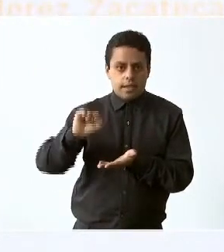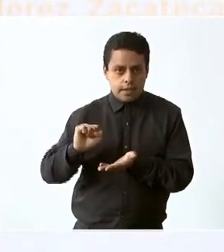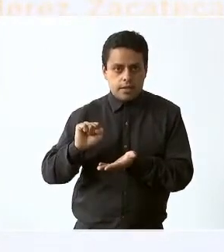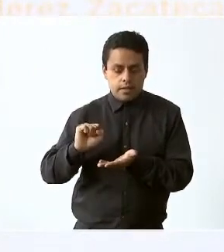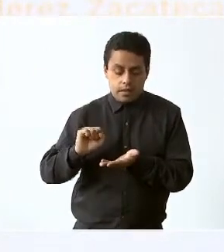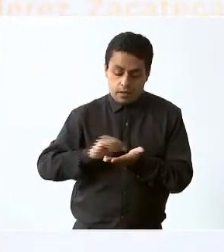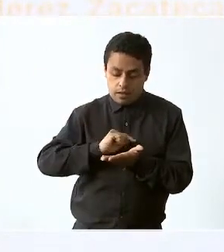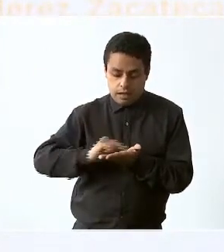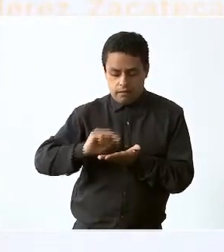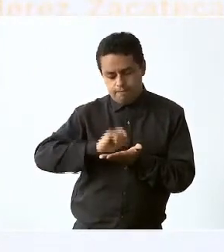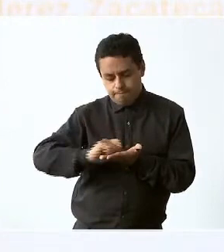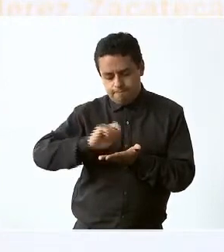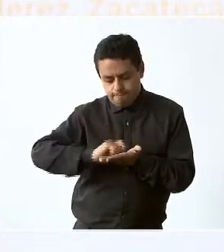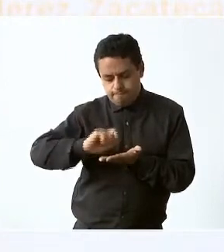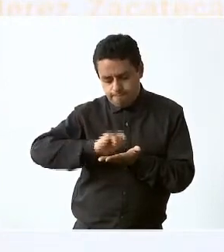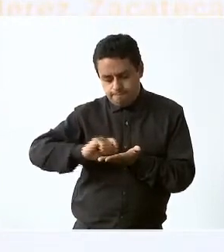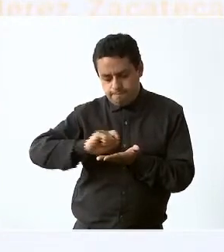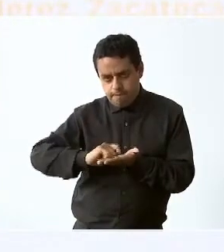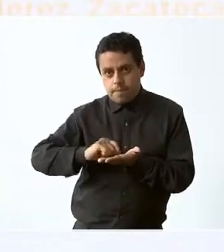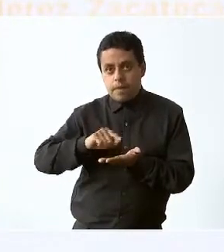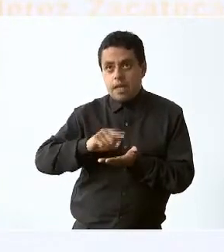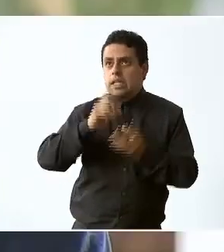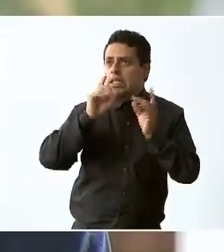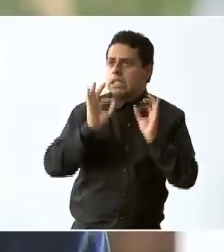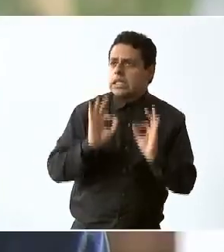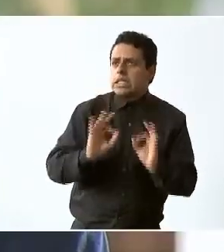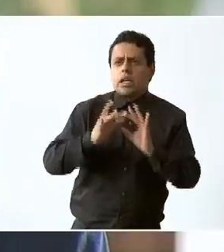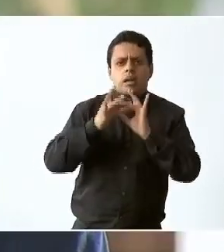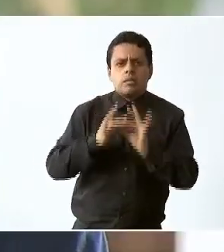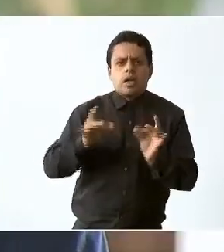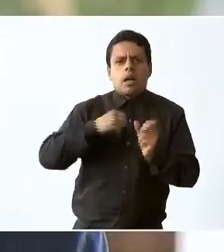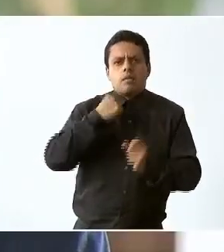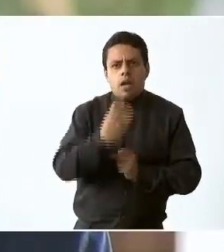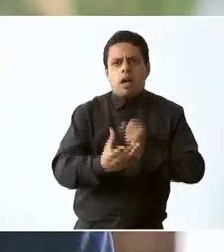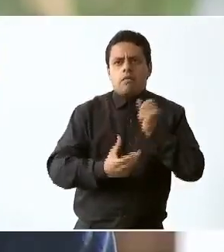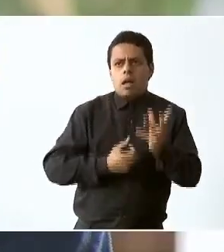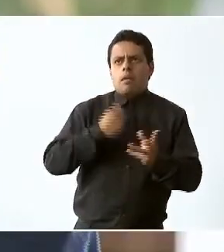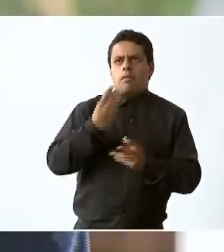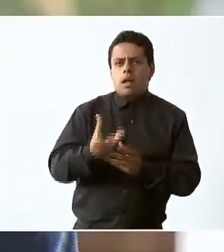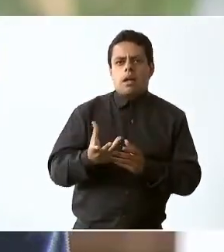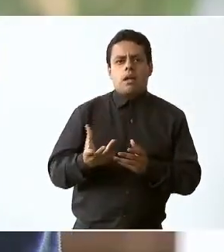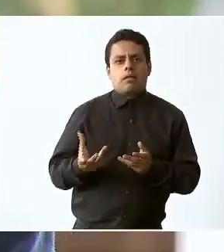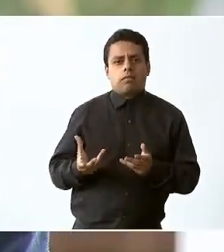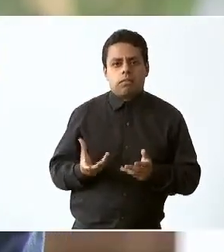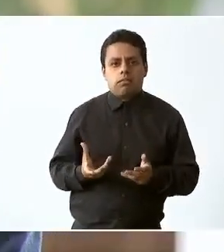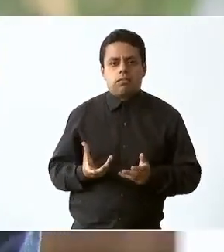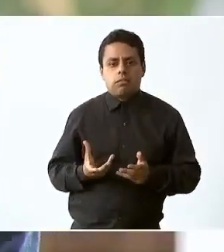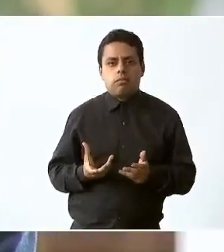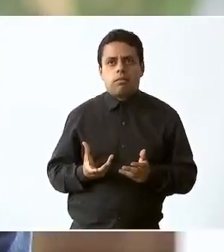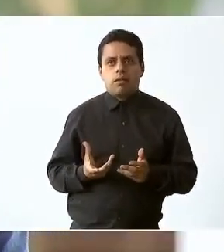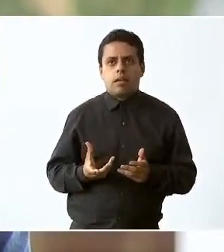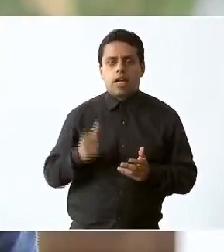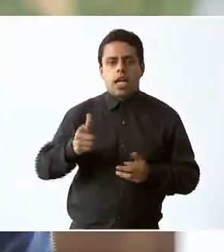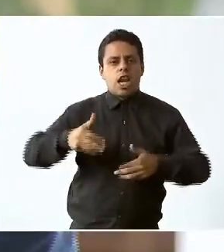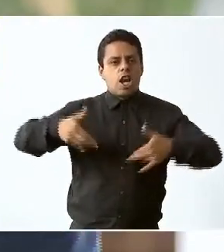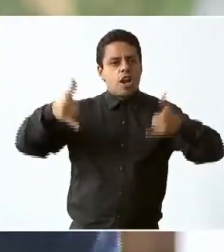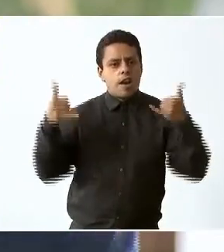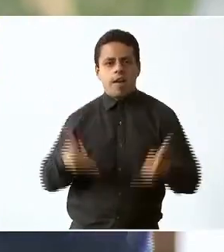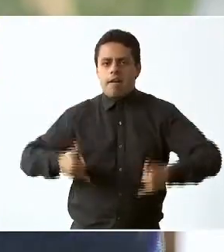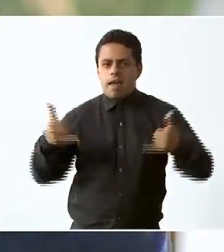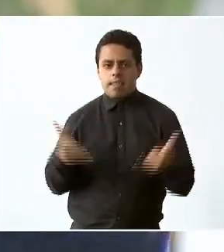y en sus versos expresa de manera magistral su irreverente rebeldía.